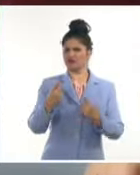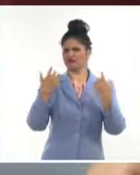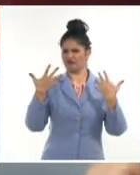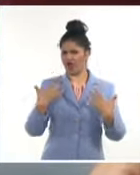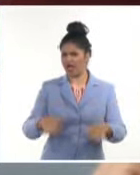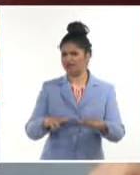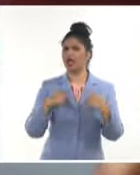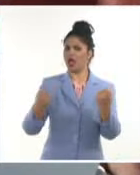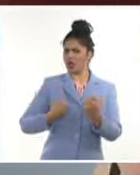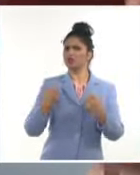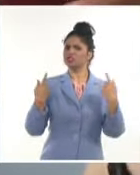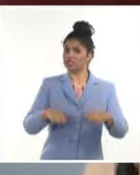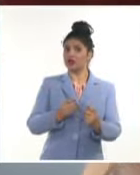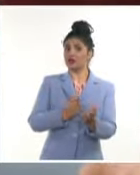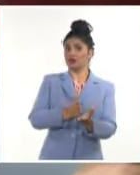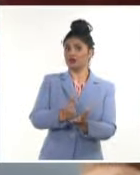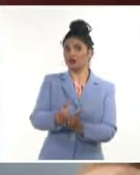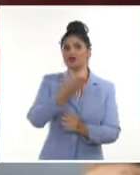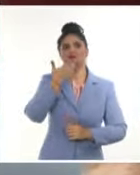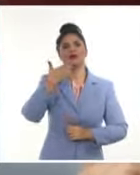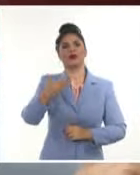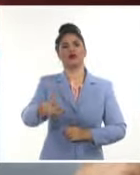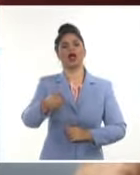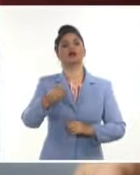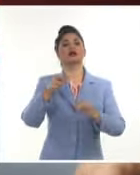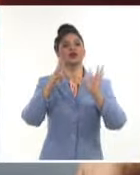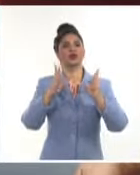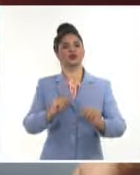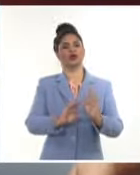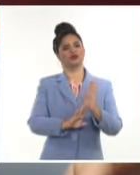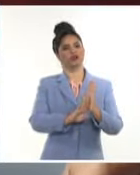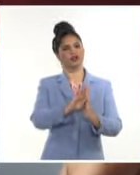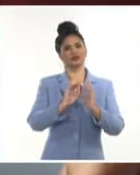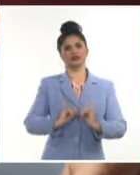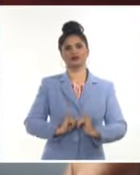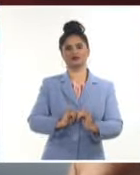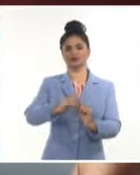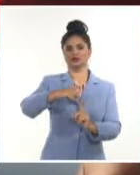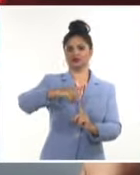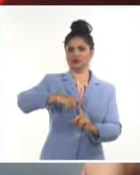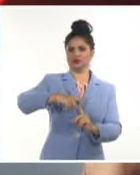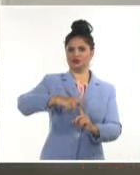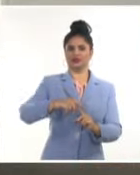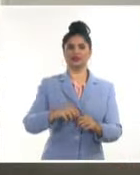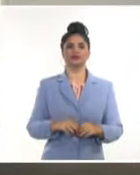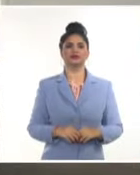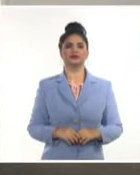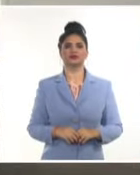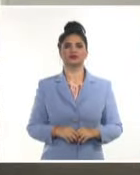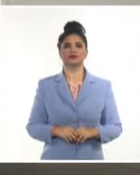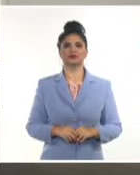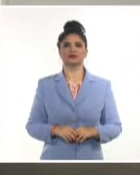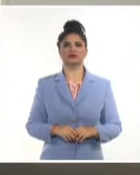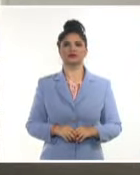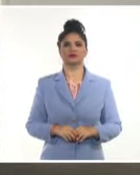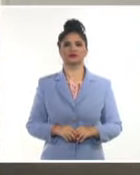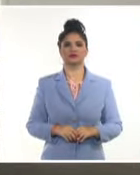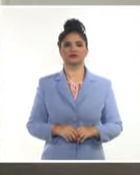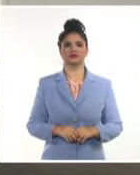los resultados y mejorar los señalamientos. Desde Las Tunas, Orlando Cruz, Canal Cubano de Noticias. Y luego